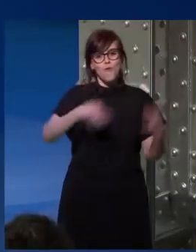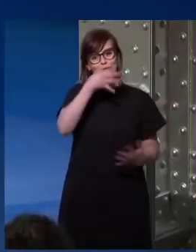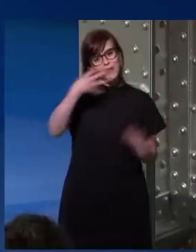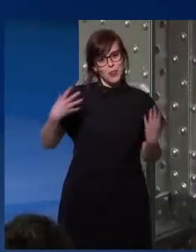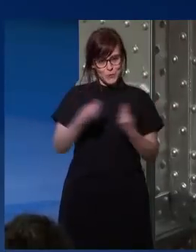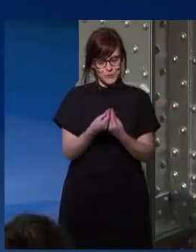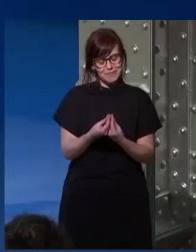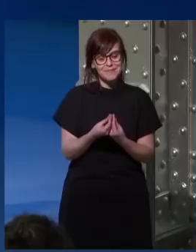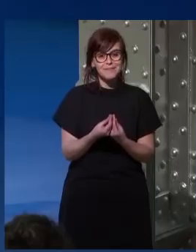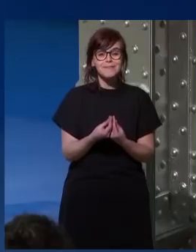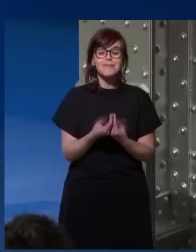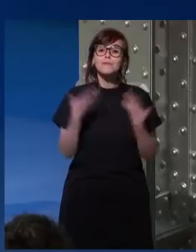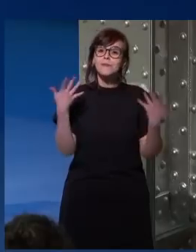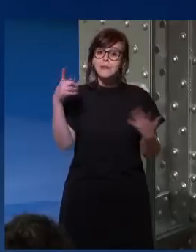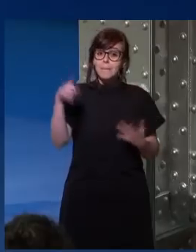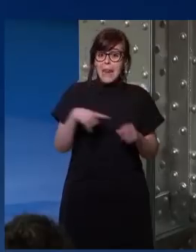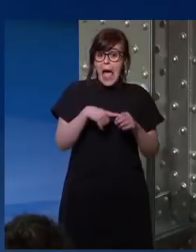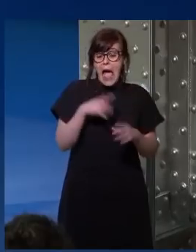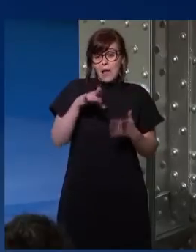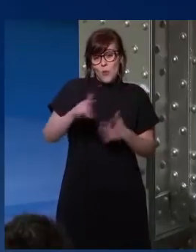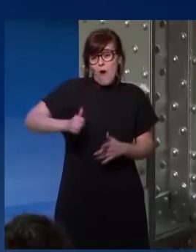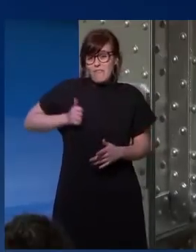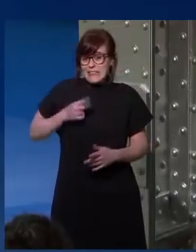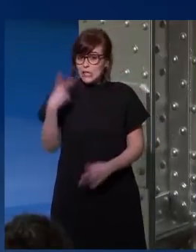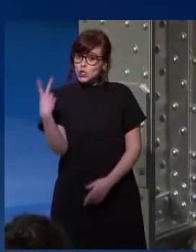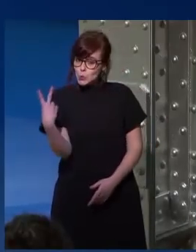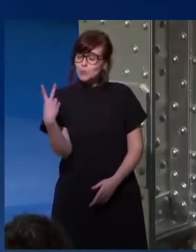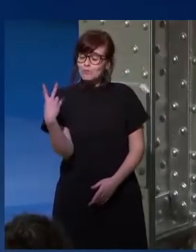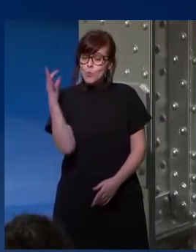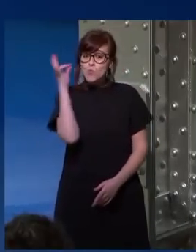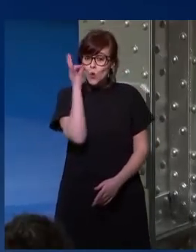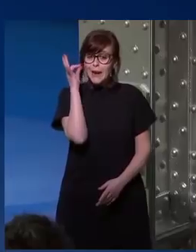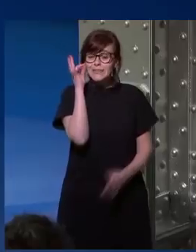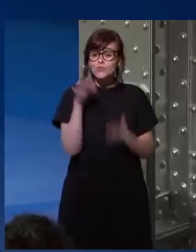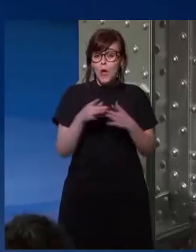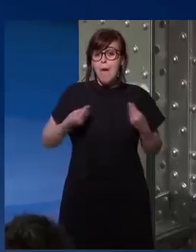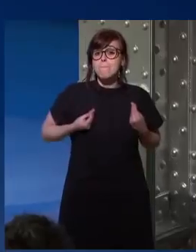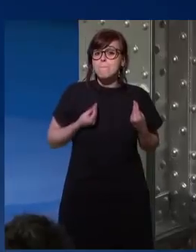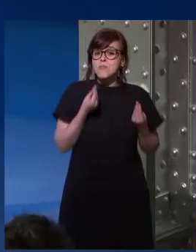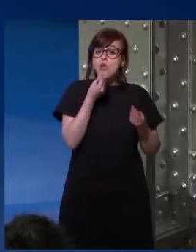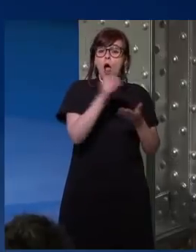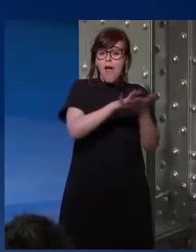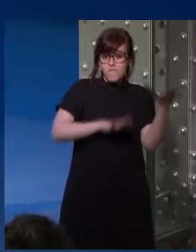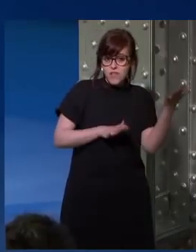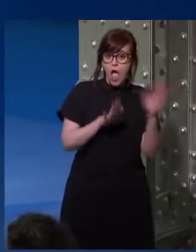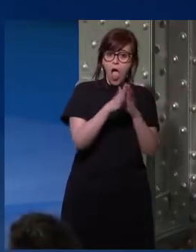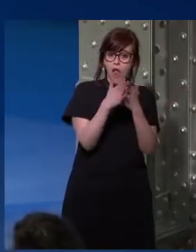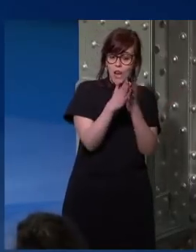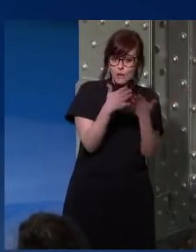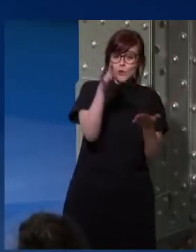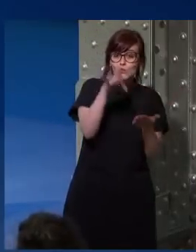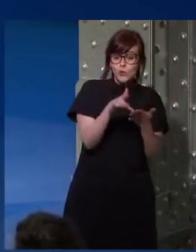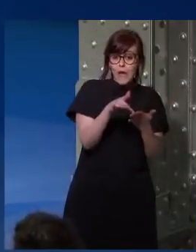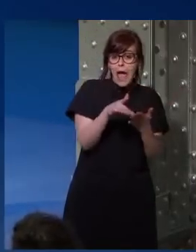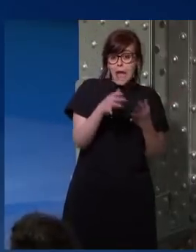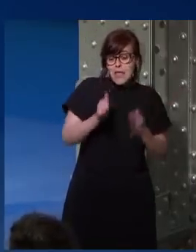Y deciros que hay dos ausencias destacadas, que son las dos mujeres cuya biografía aparece en el libro y con las dos únicas con